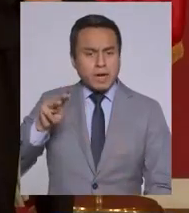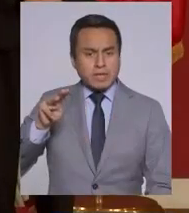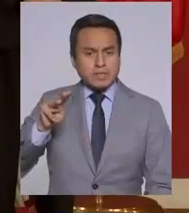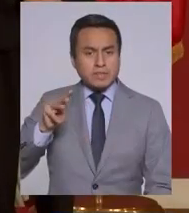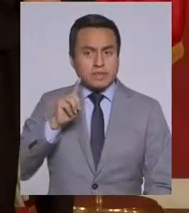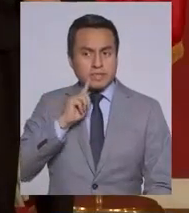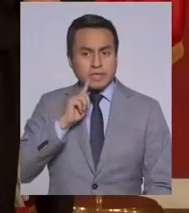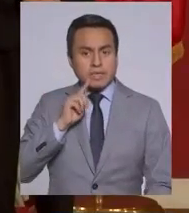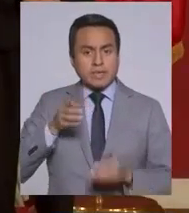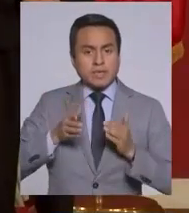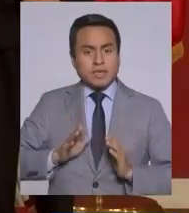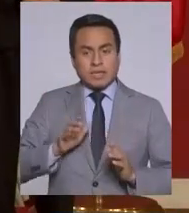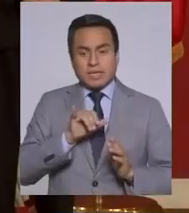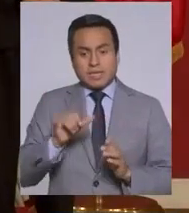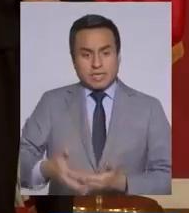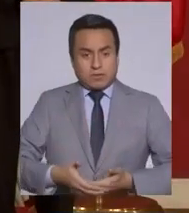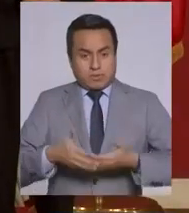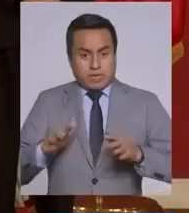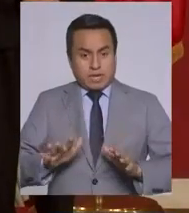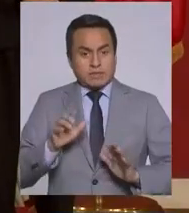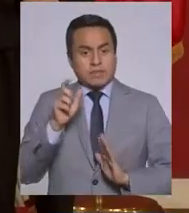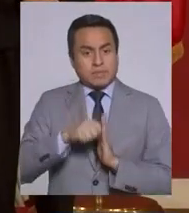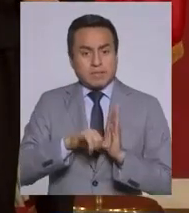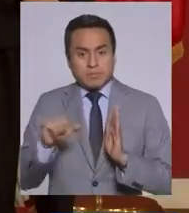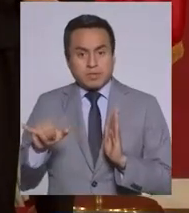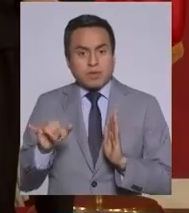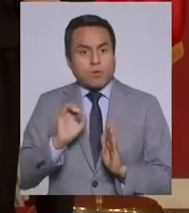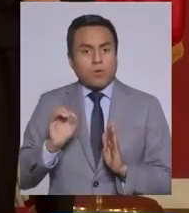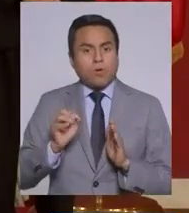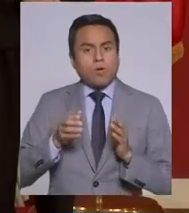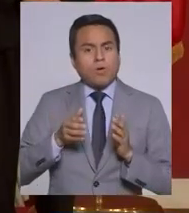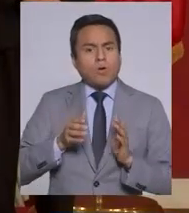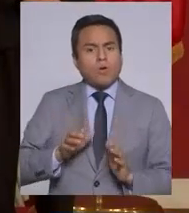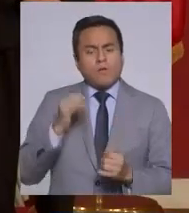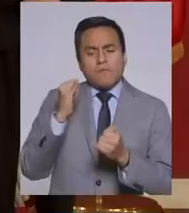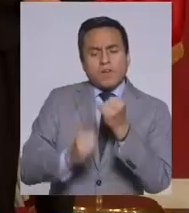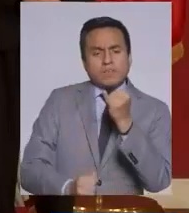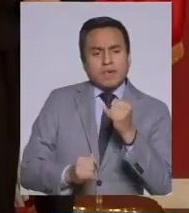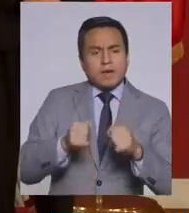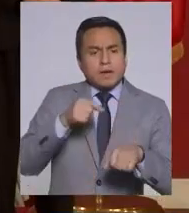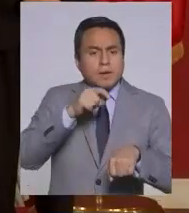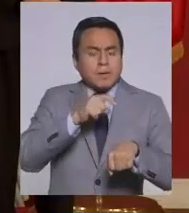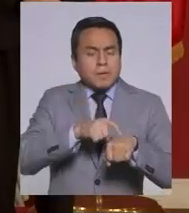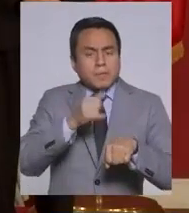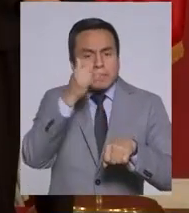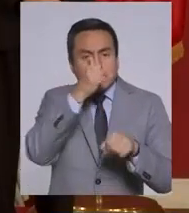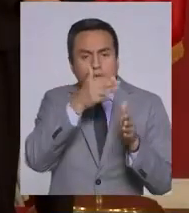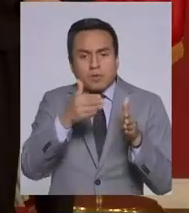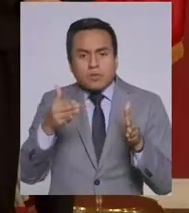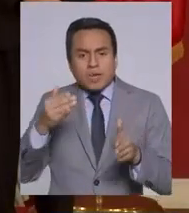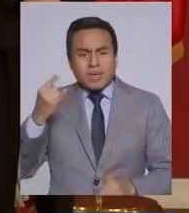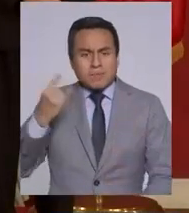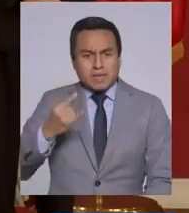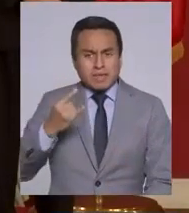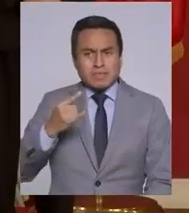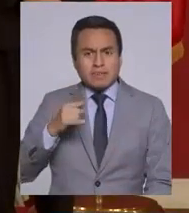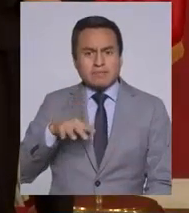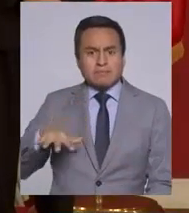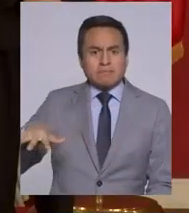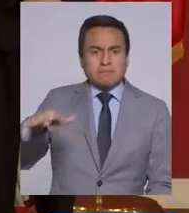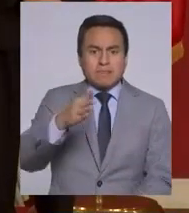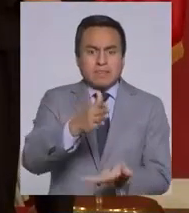estén con postnatal, o que tengan un postnatal que se venza durante el periodo de emergencia en que los